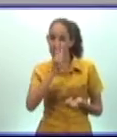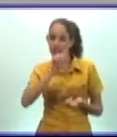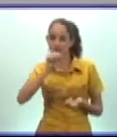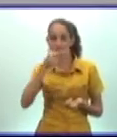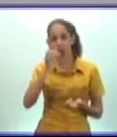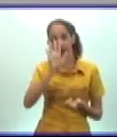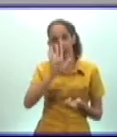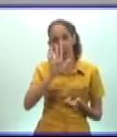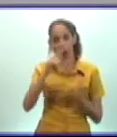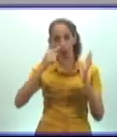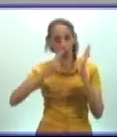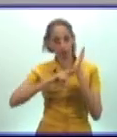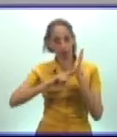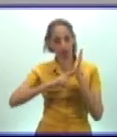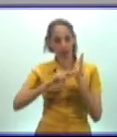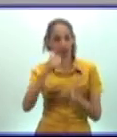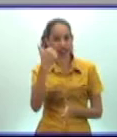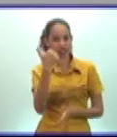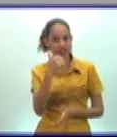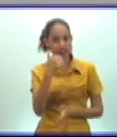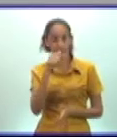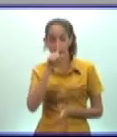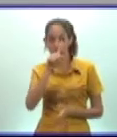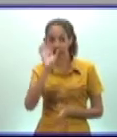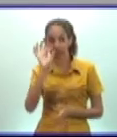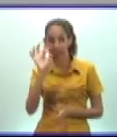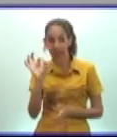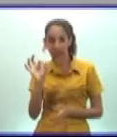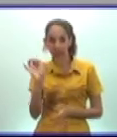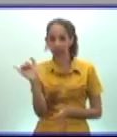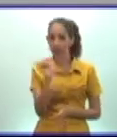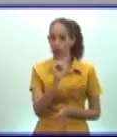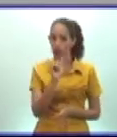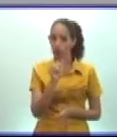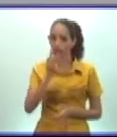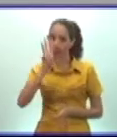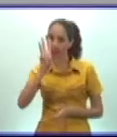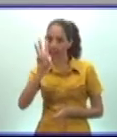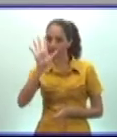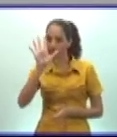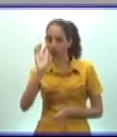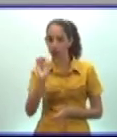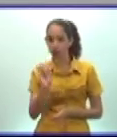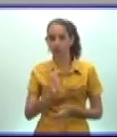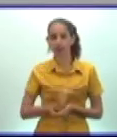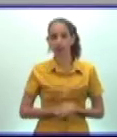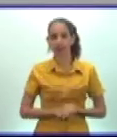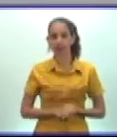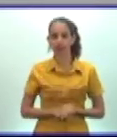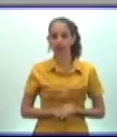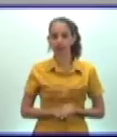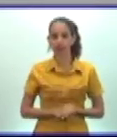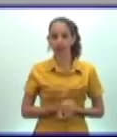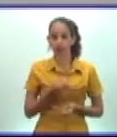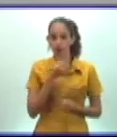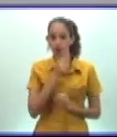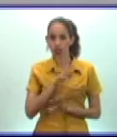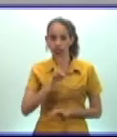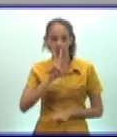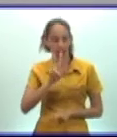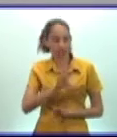por la potencia cuadrada de 10, que es 100, y nos resulta 350. Cualquiera de las dos